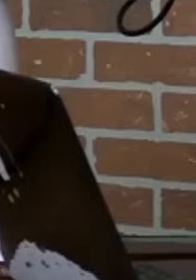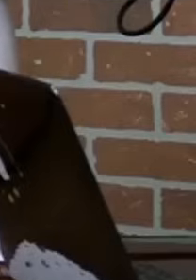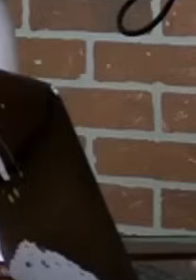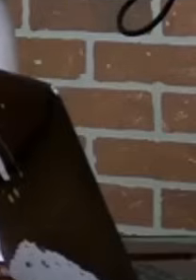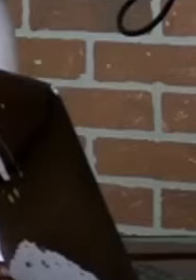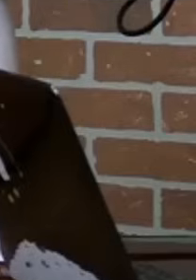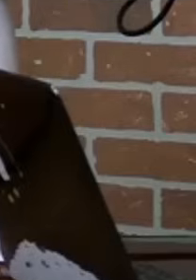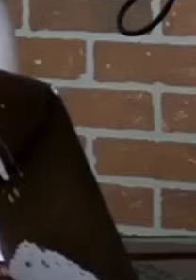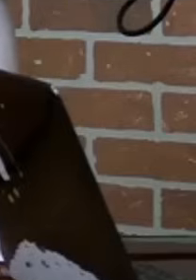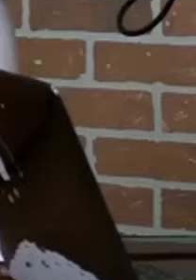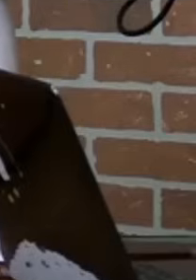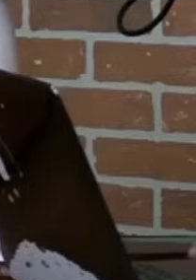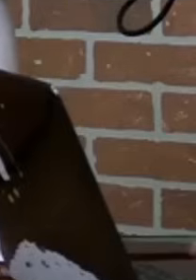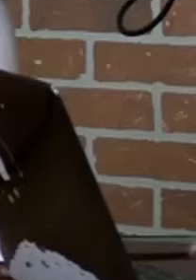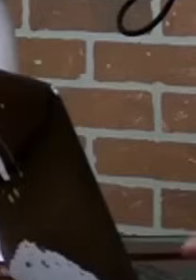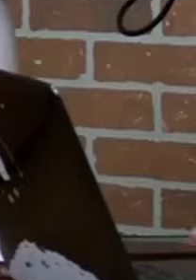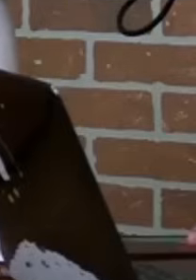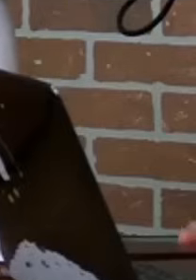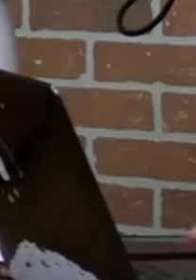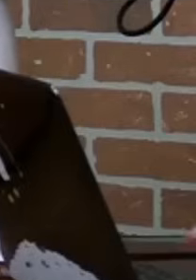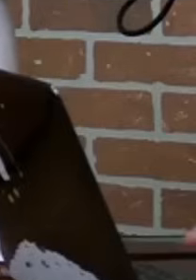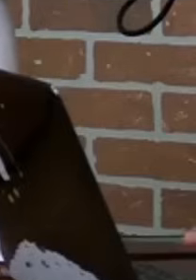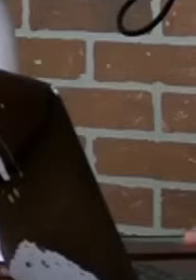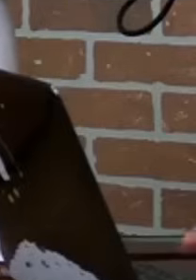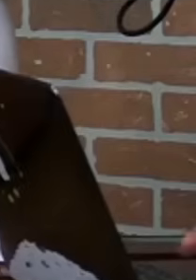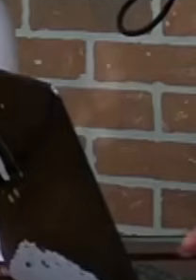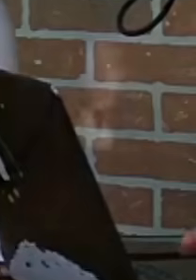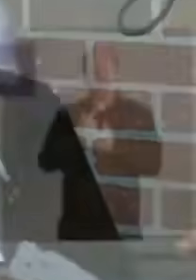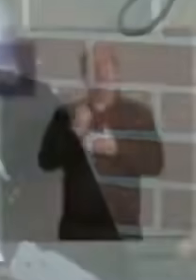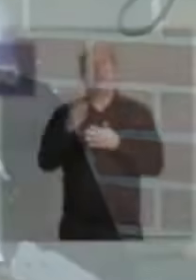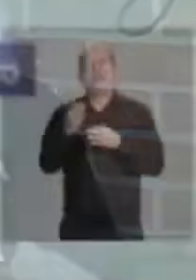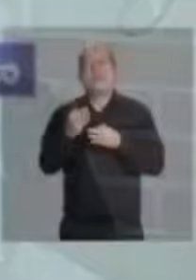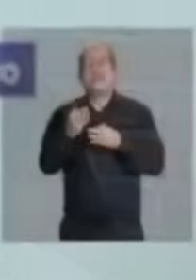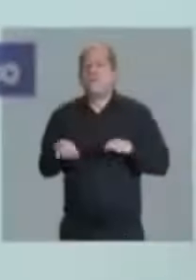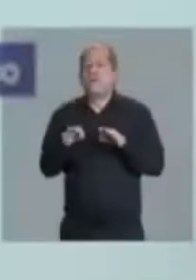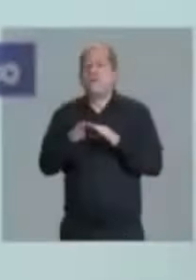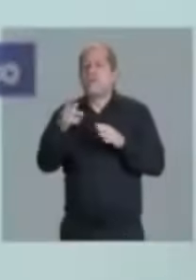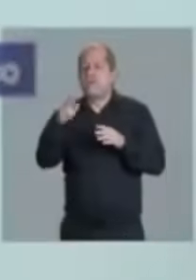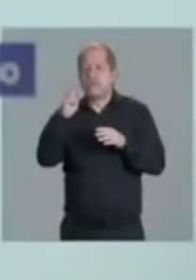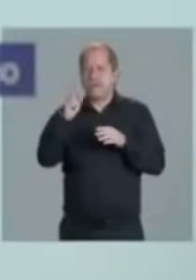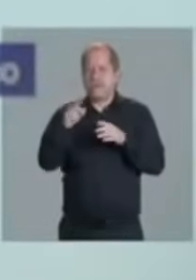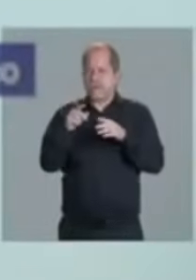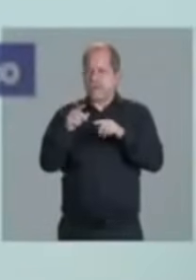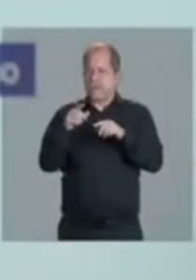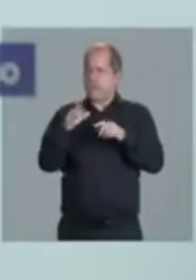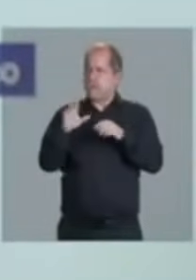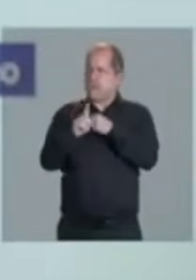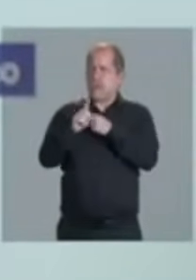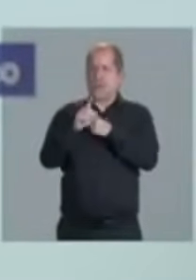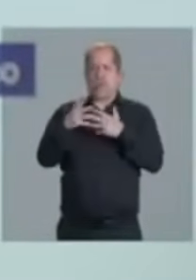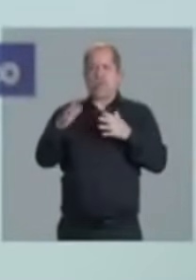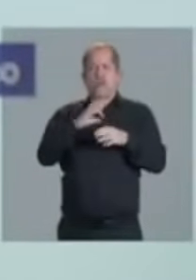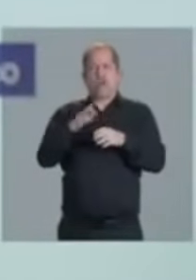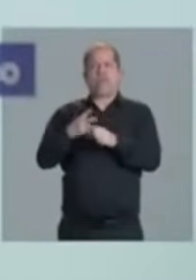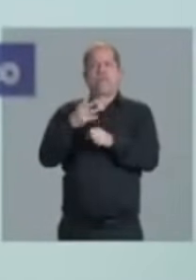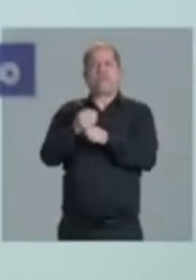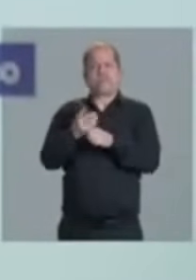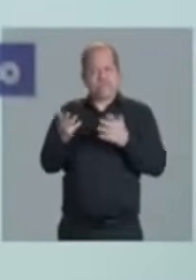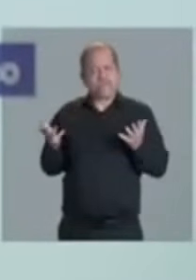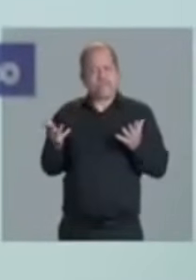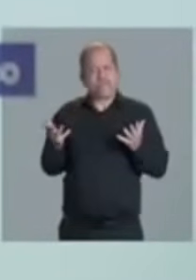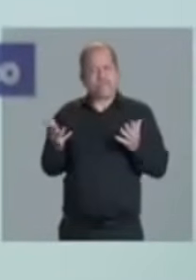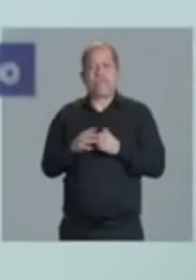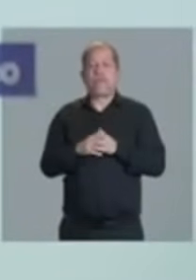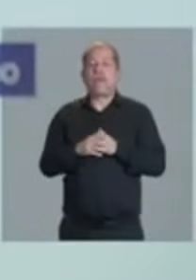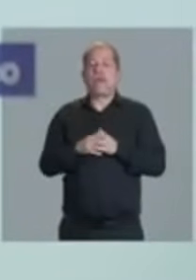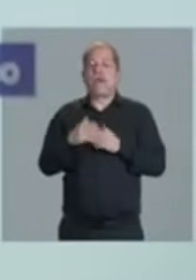sin consulta. Vamos a escuchar esta otra parte del debate. La candidata de las mentiras ya se convirtió en una candidata